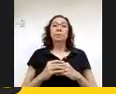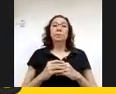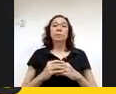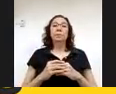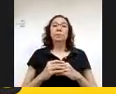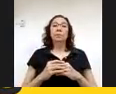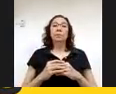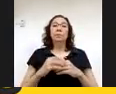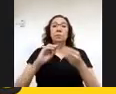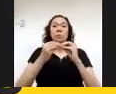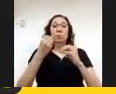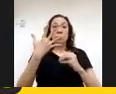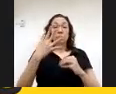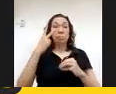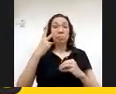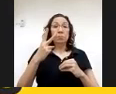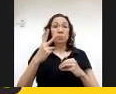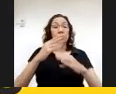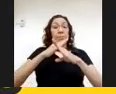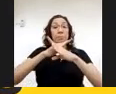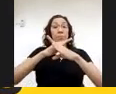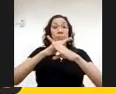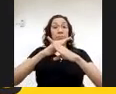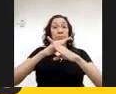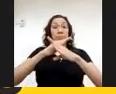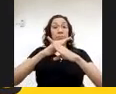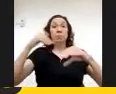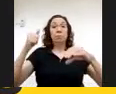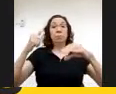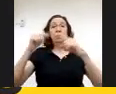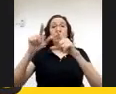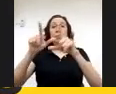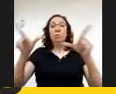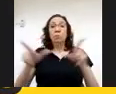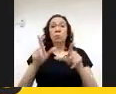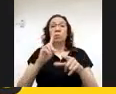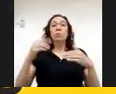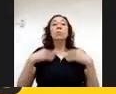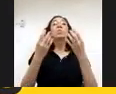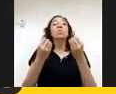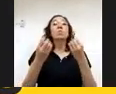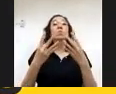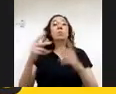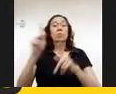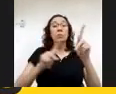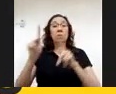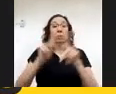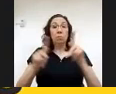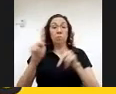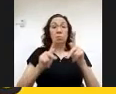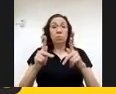En el número 5 vemos evitar salir a lugares en los que haya mucha gente, es decir, que haya